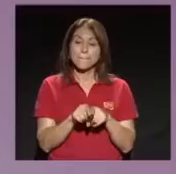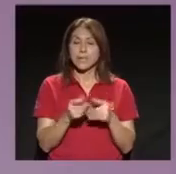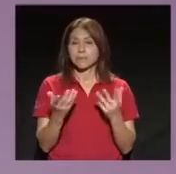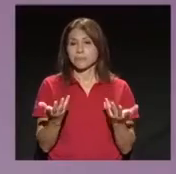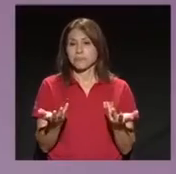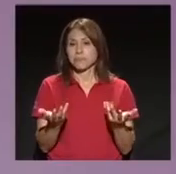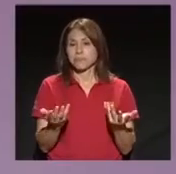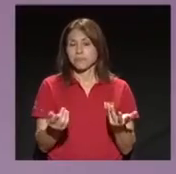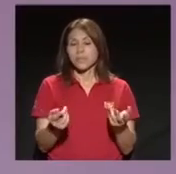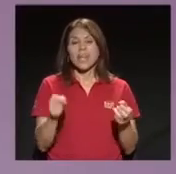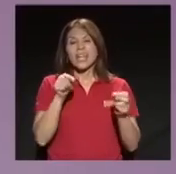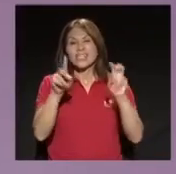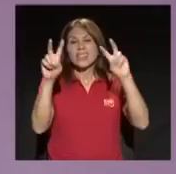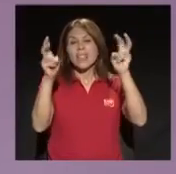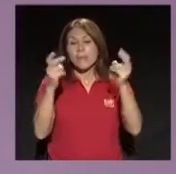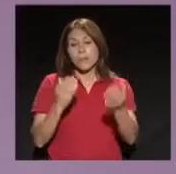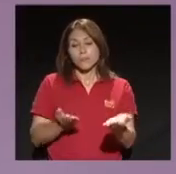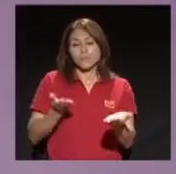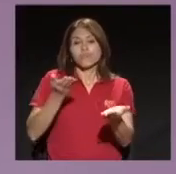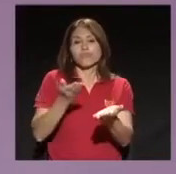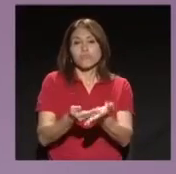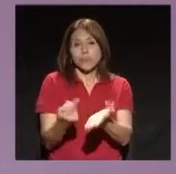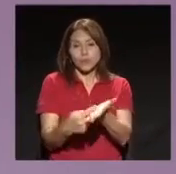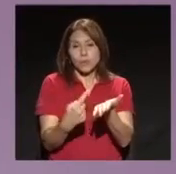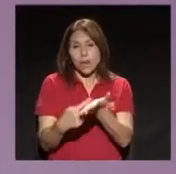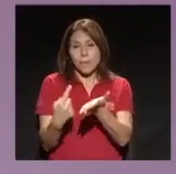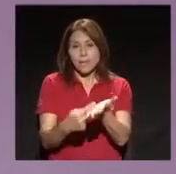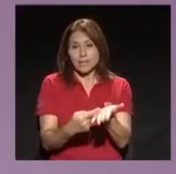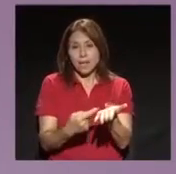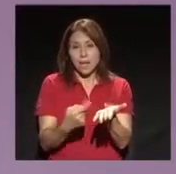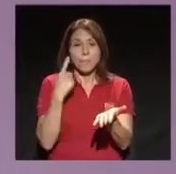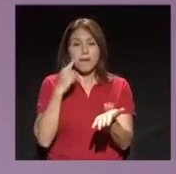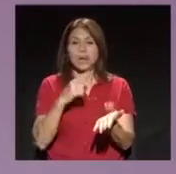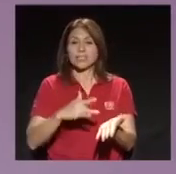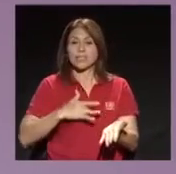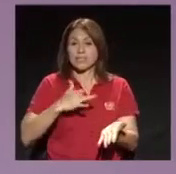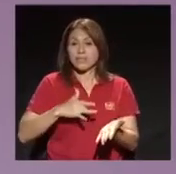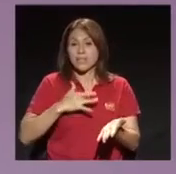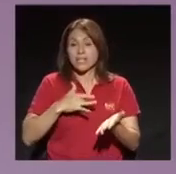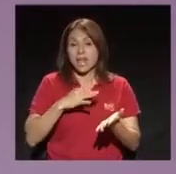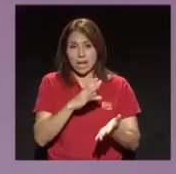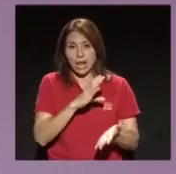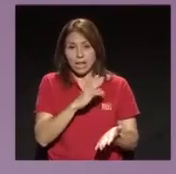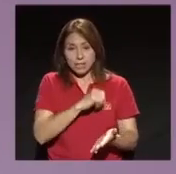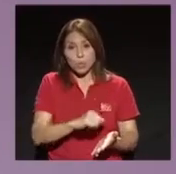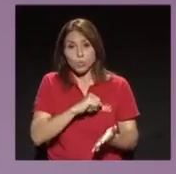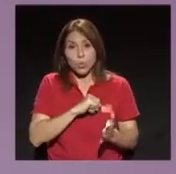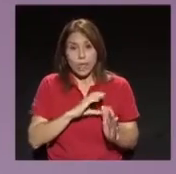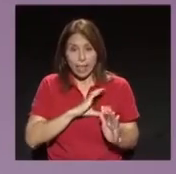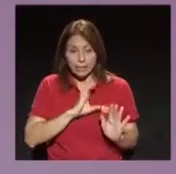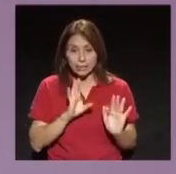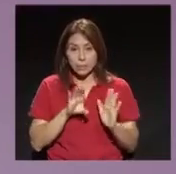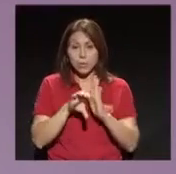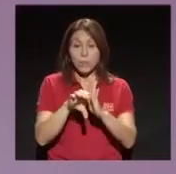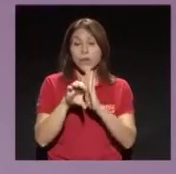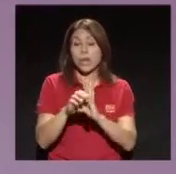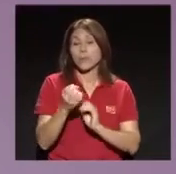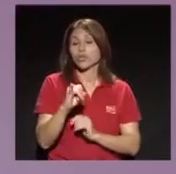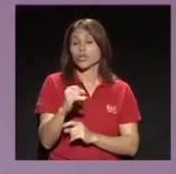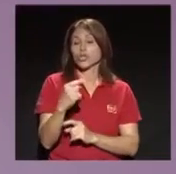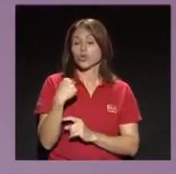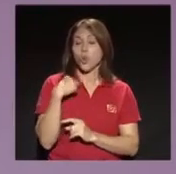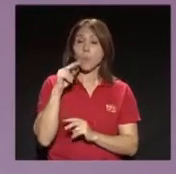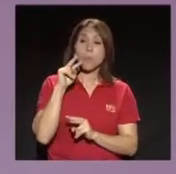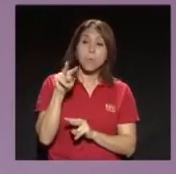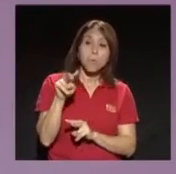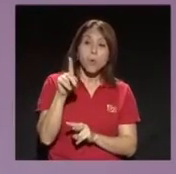poner el tema sobre la mesa y sensibilizar, por ejemplo, las autoridades, porque mucho tiene que ver con si me topo a un oficial que es